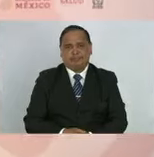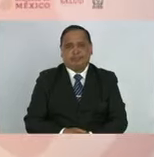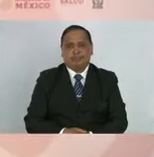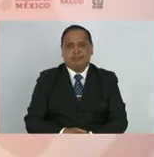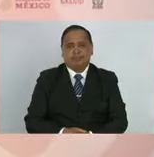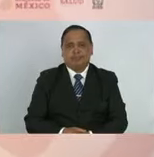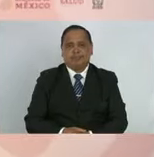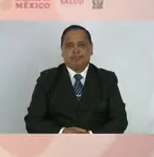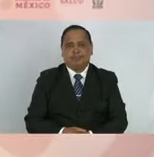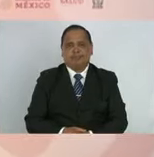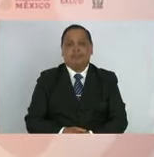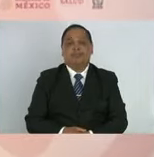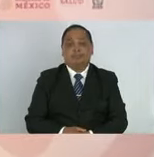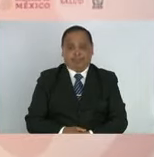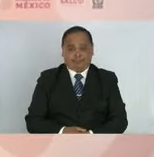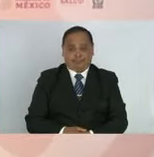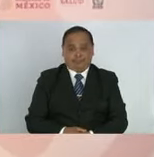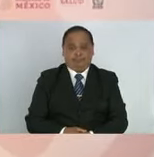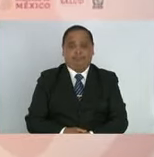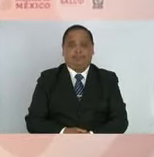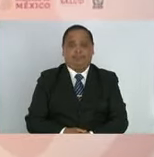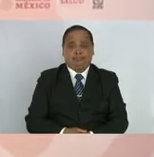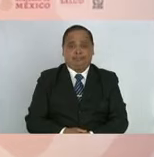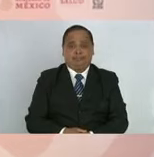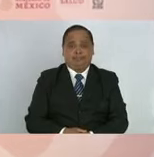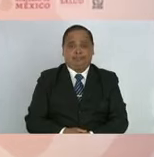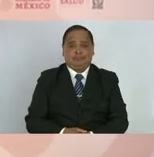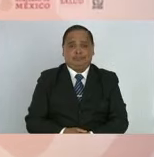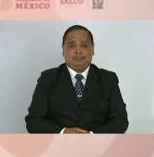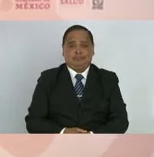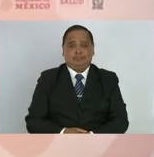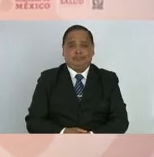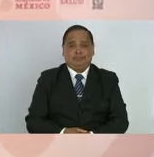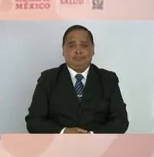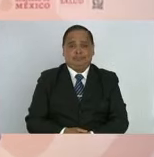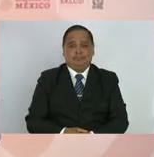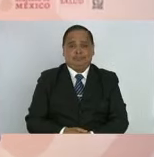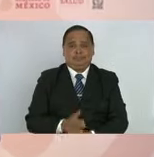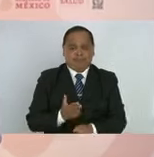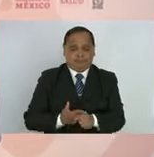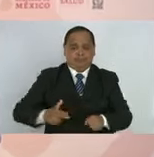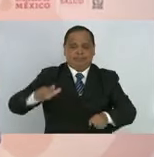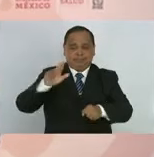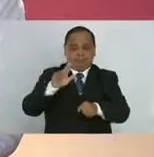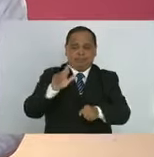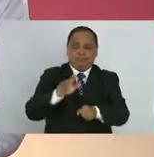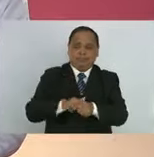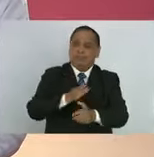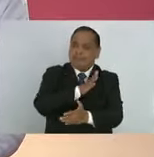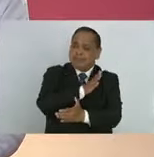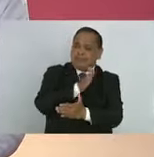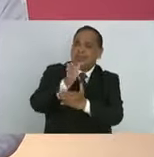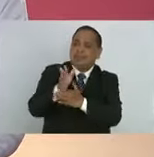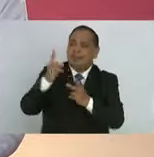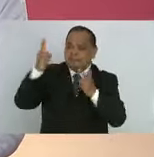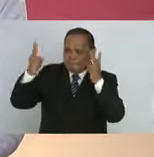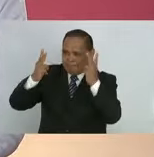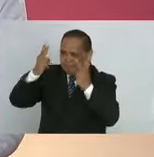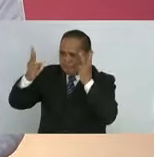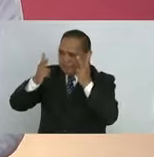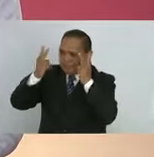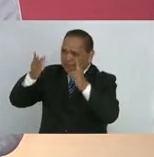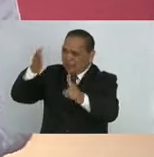Cuando iniciamos el recorrido por los hospitales, ese era el propósito: